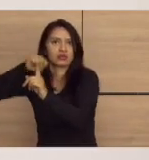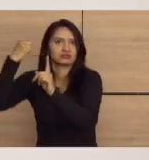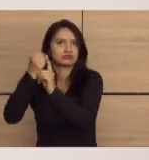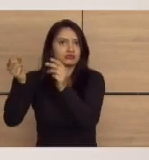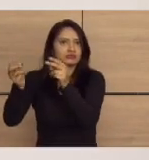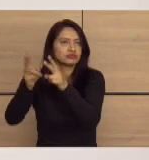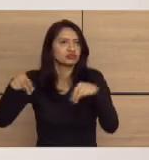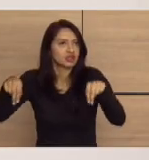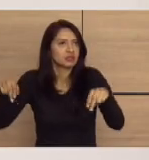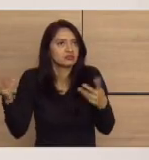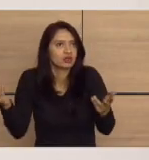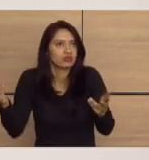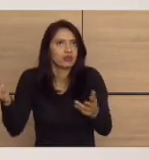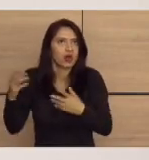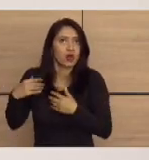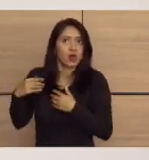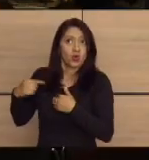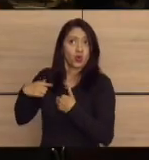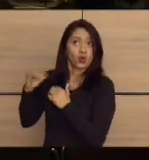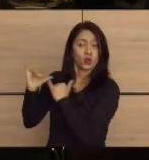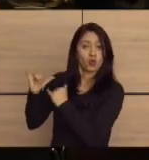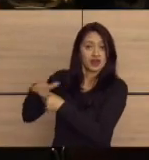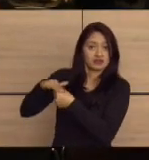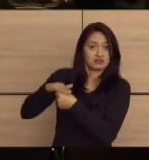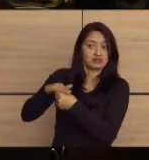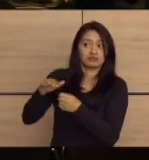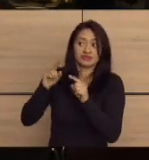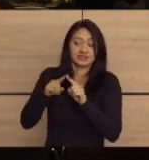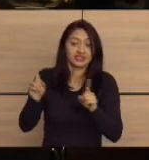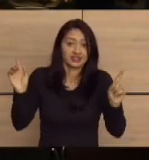pero no quiere decir que sea la mía. Entonces,